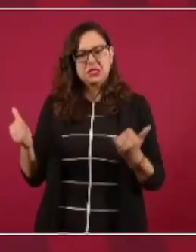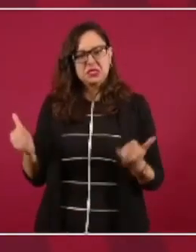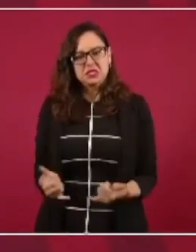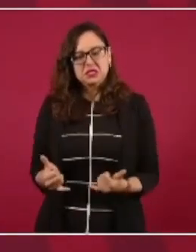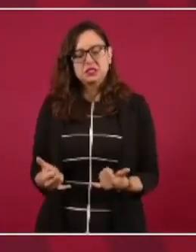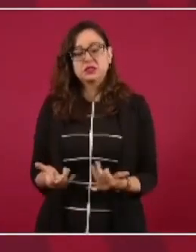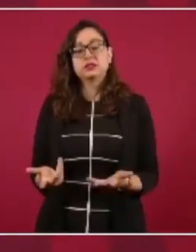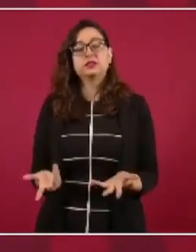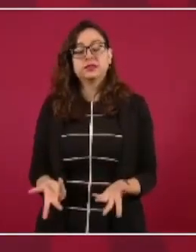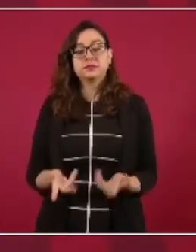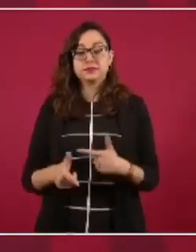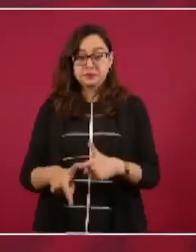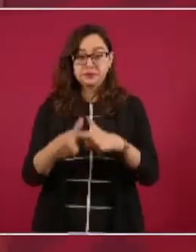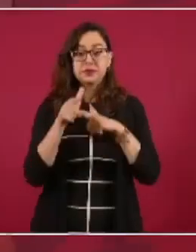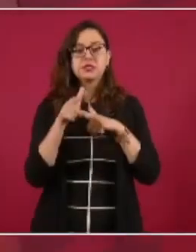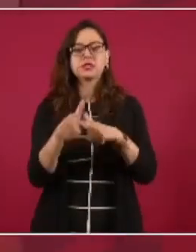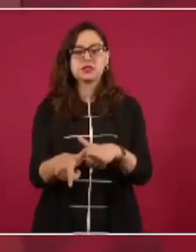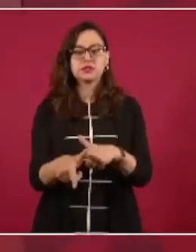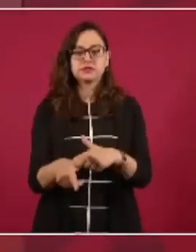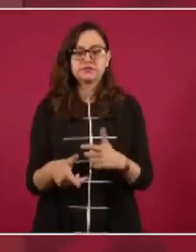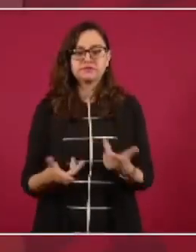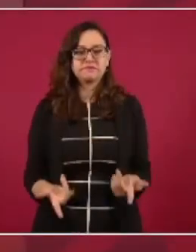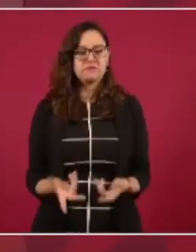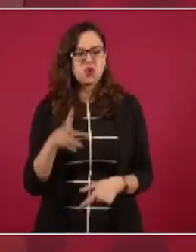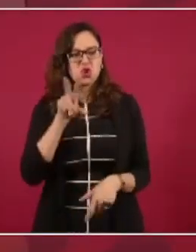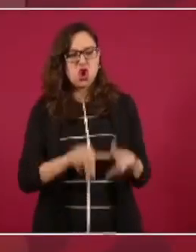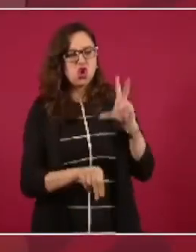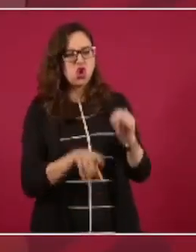En no permitir nada,